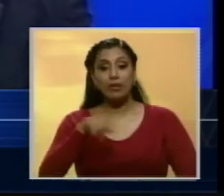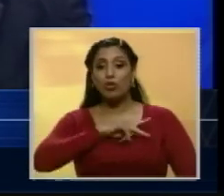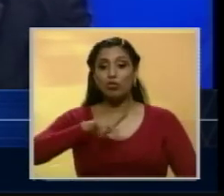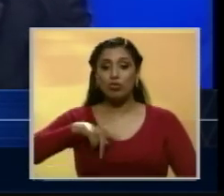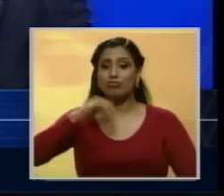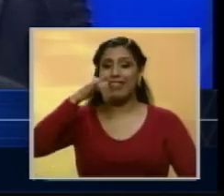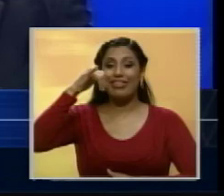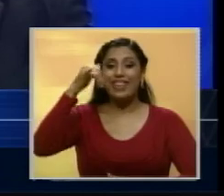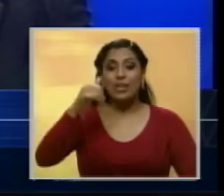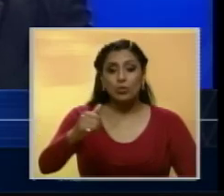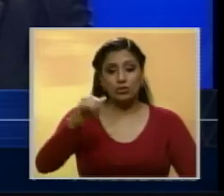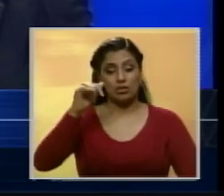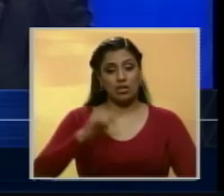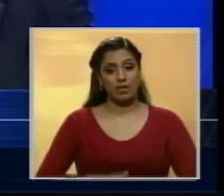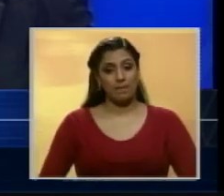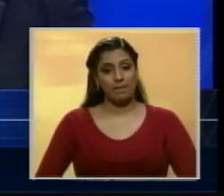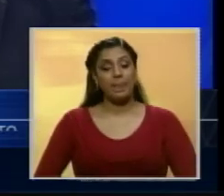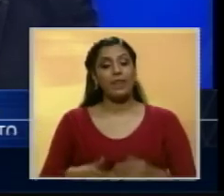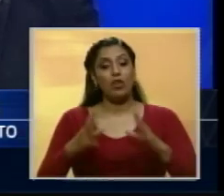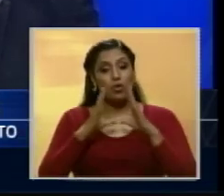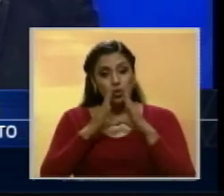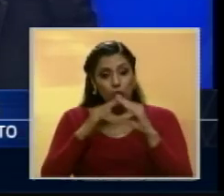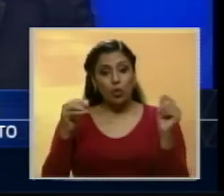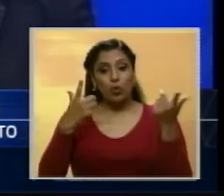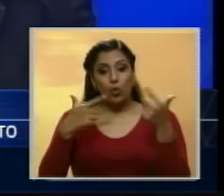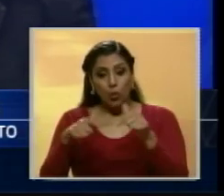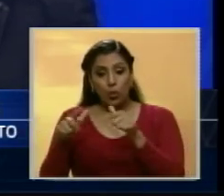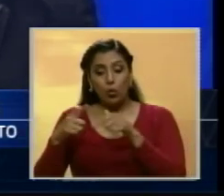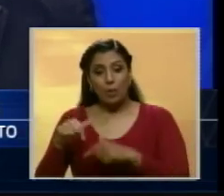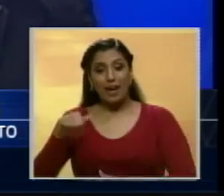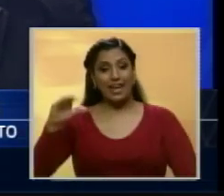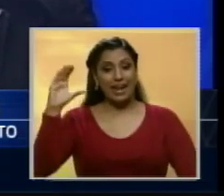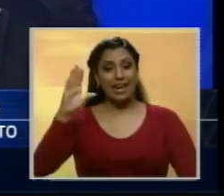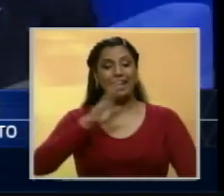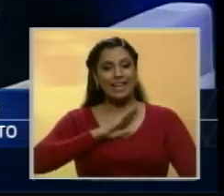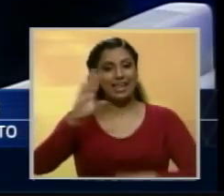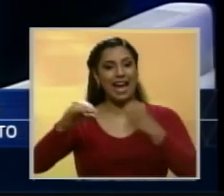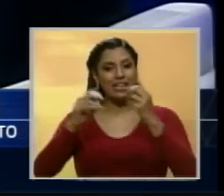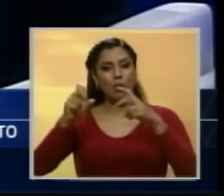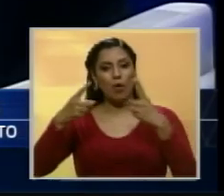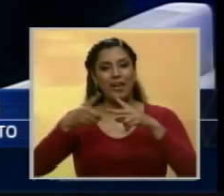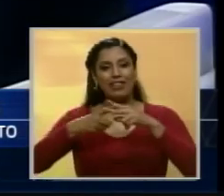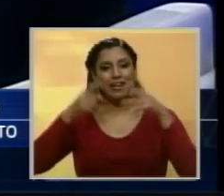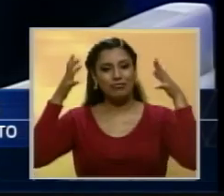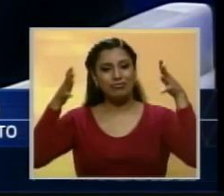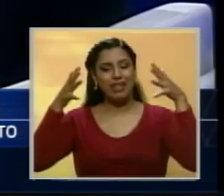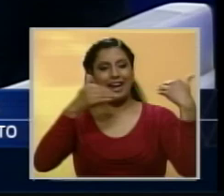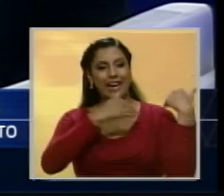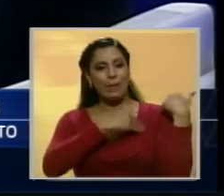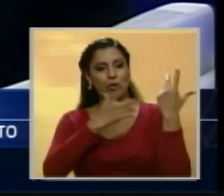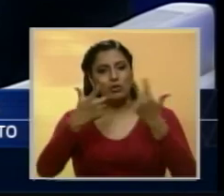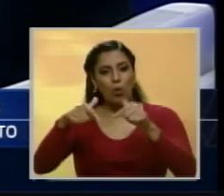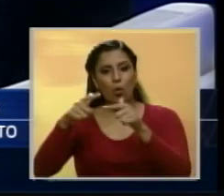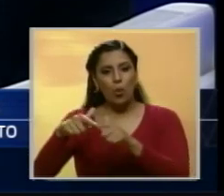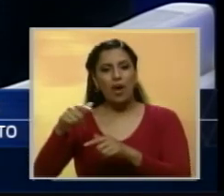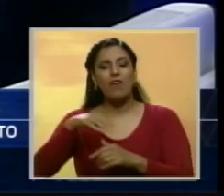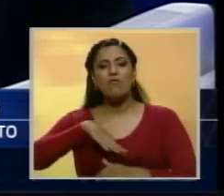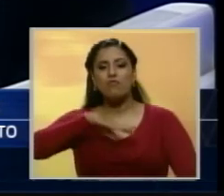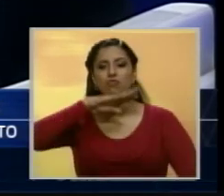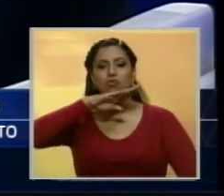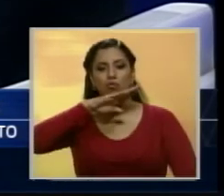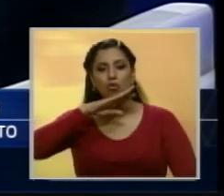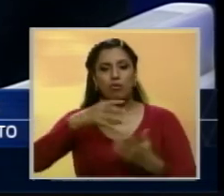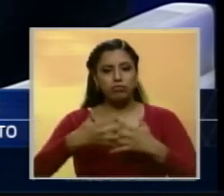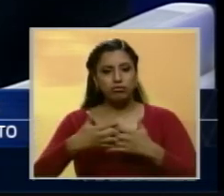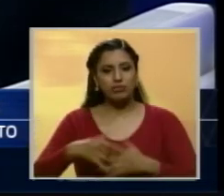lo denunciamos así. Agregó que en todos los circuitos de Caracas se estuvo realizando el taller con los comités locales de abastecimiento